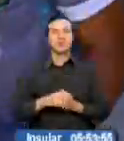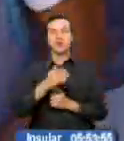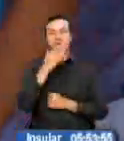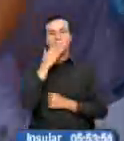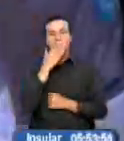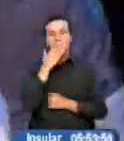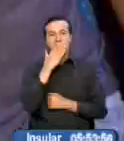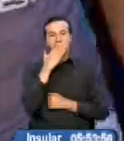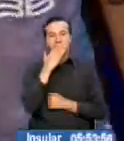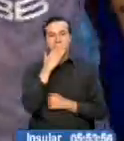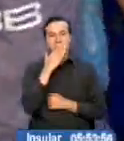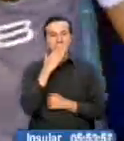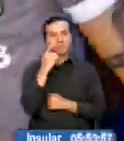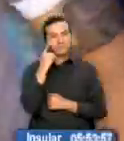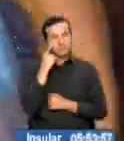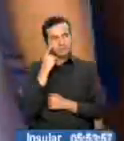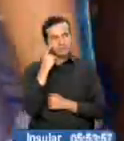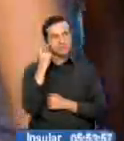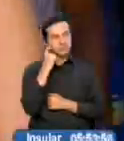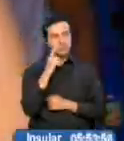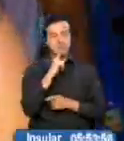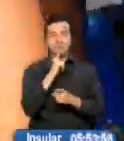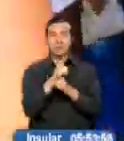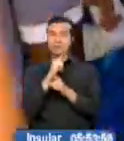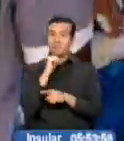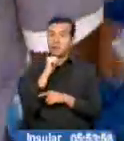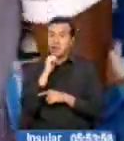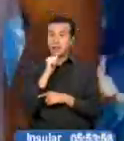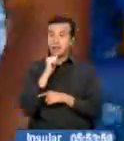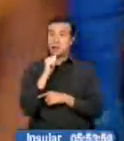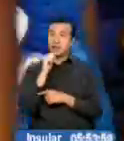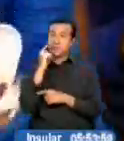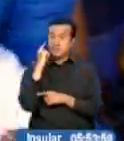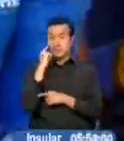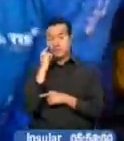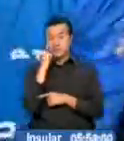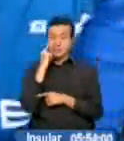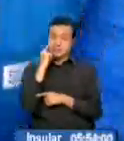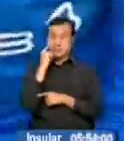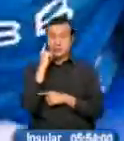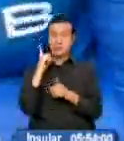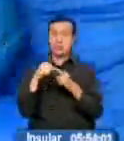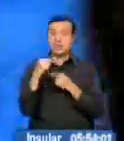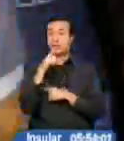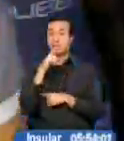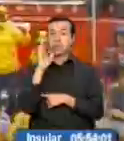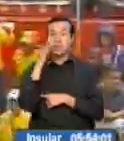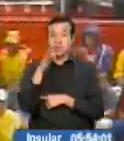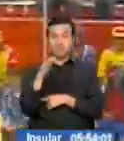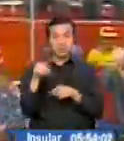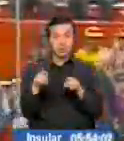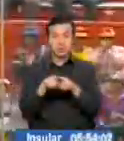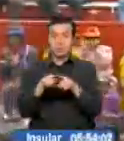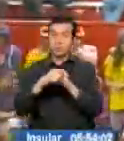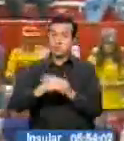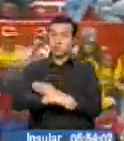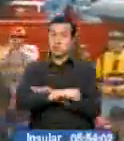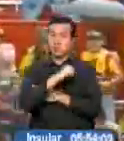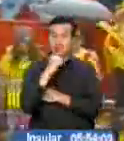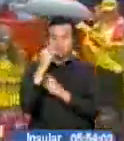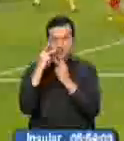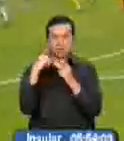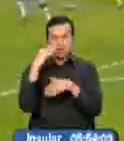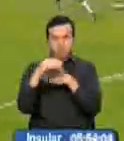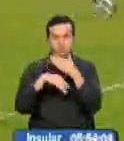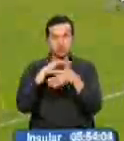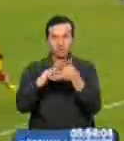Aucas consiguió el resultado que necesitaba, pero todavía no está salvado porque su rival directo, el Delfín, también ganó. Ya vamos a revisar más